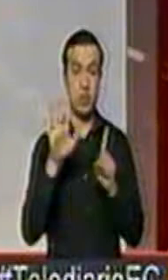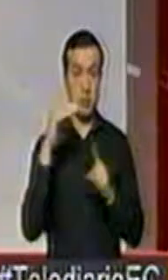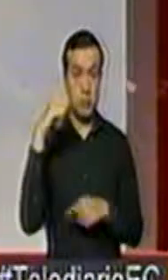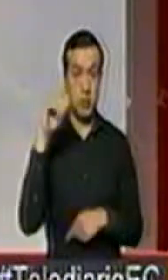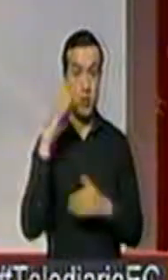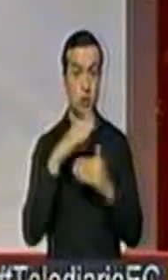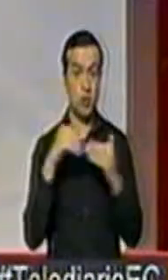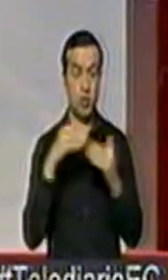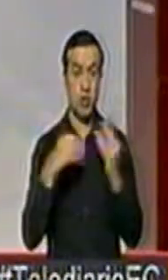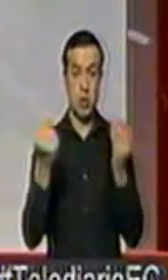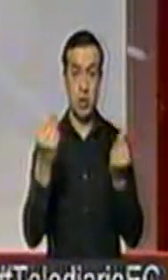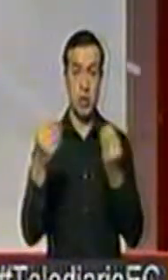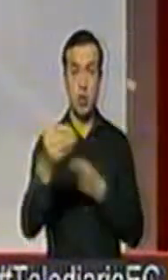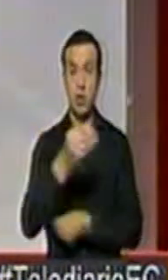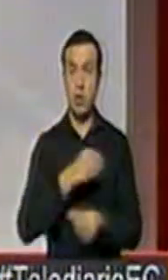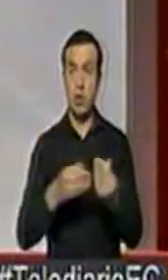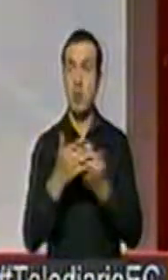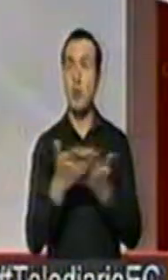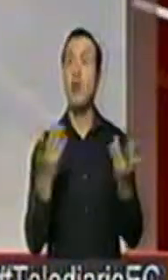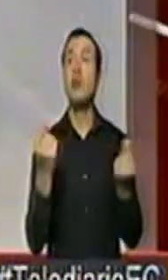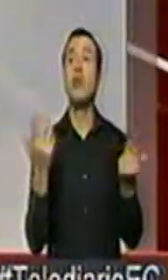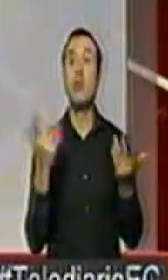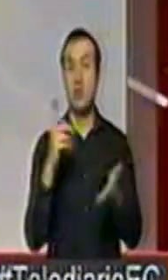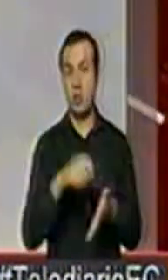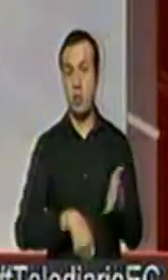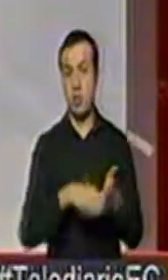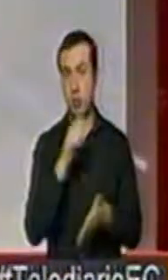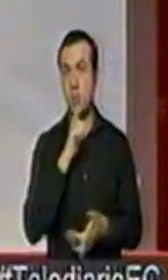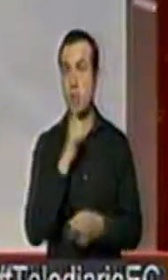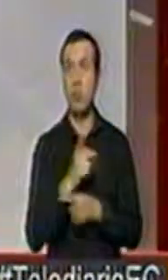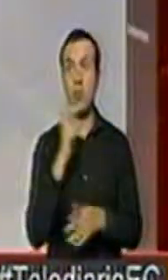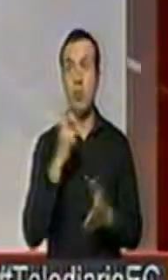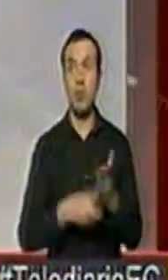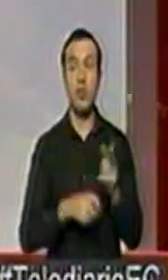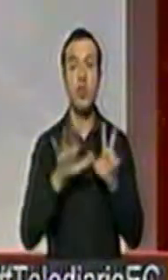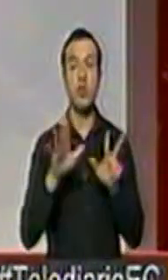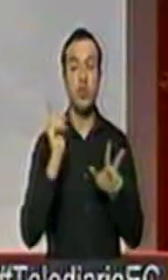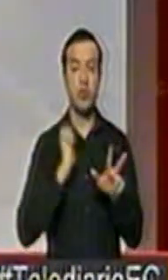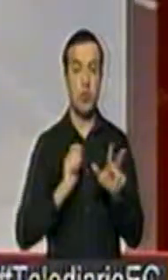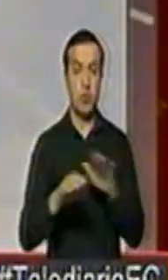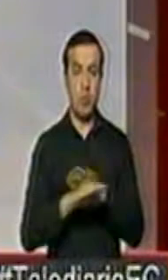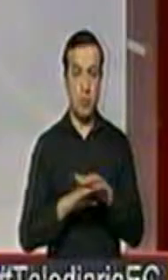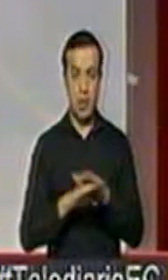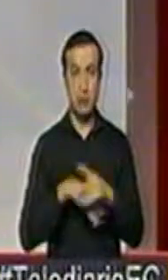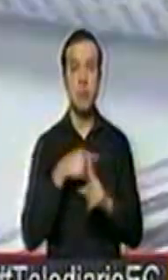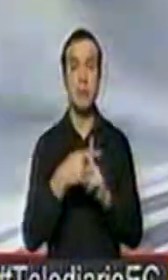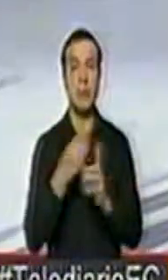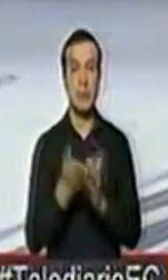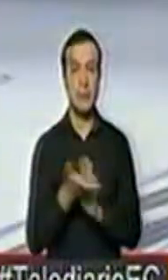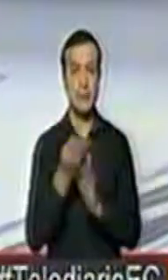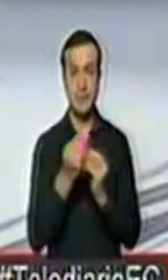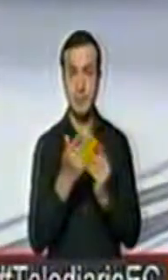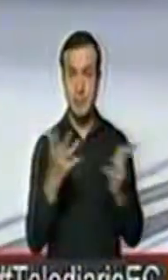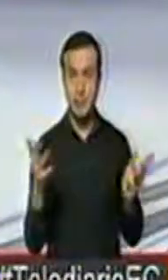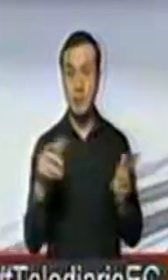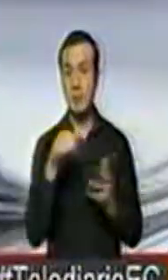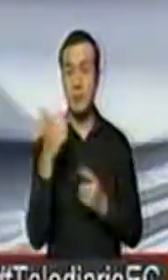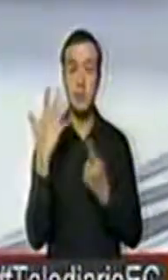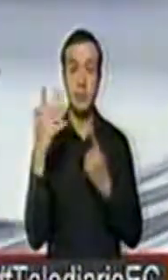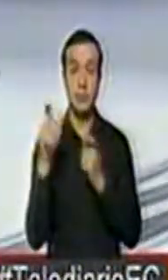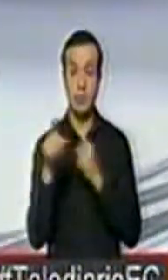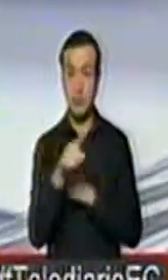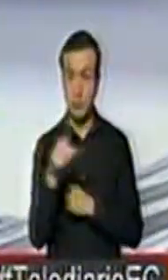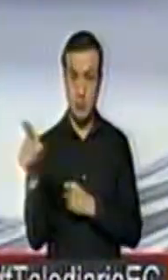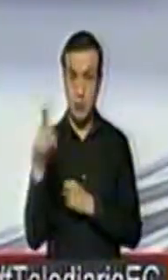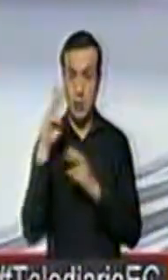dólares como reparación integral, que es el valor del contrato, y una multa de 8 salarios básicos unificados. Mientras, otras 6 personas